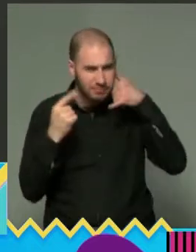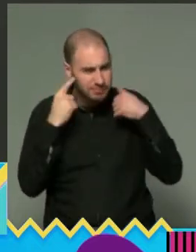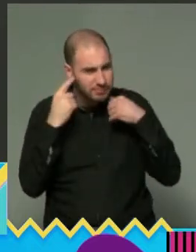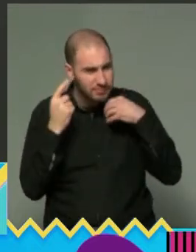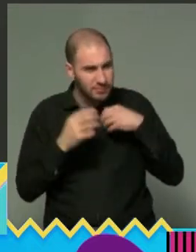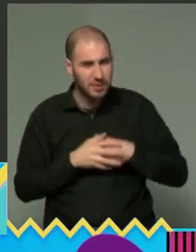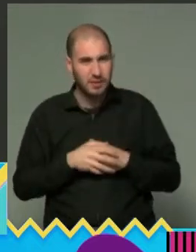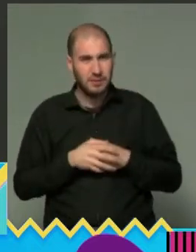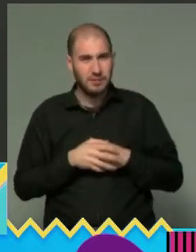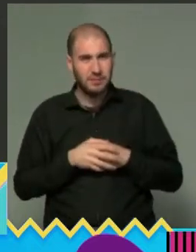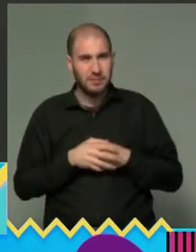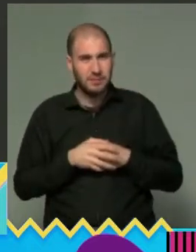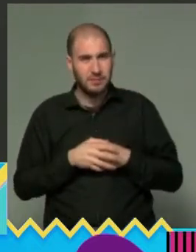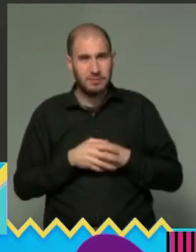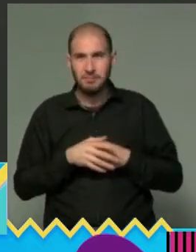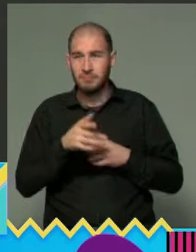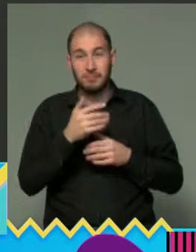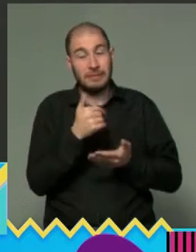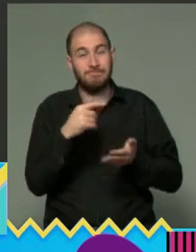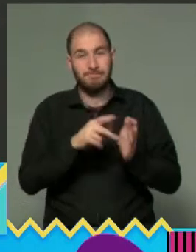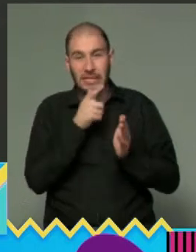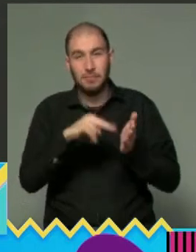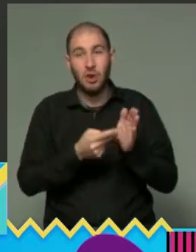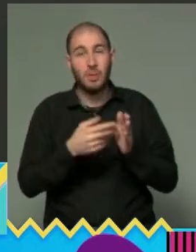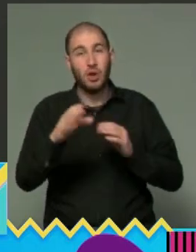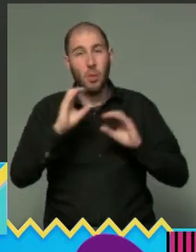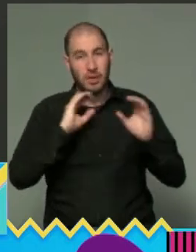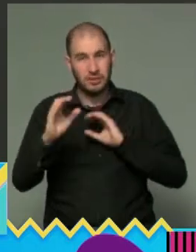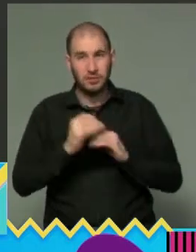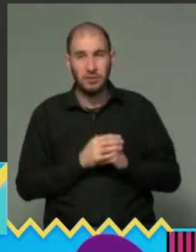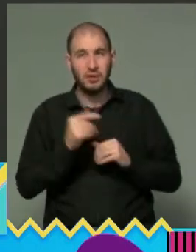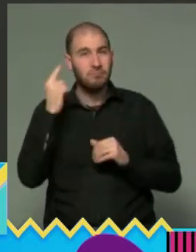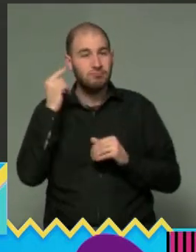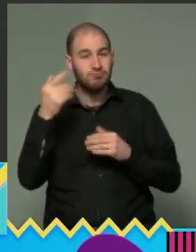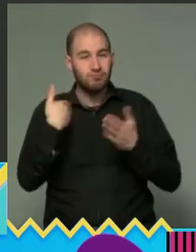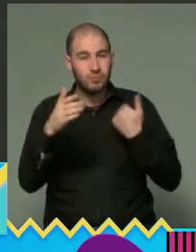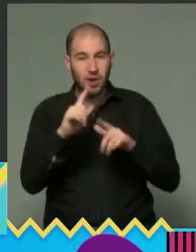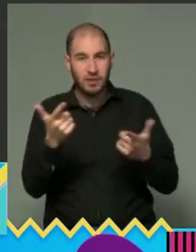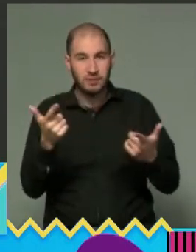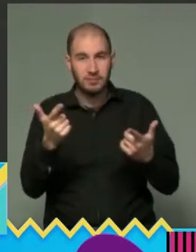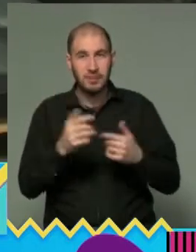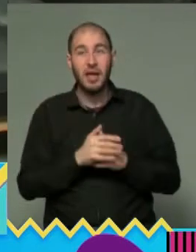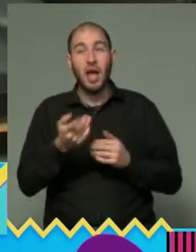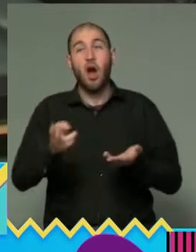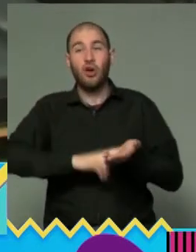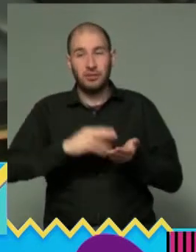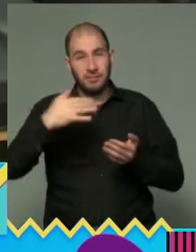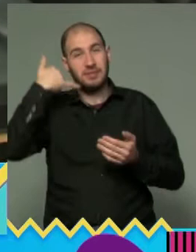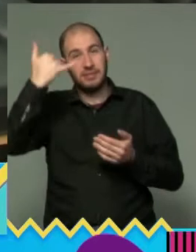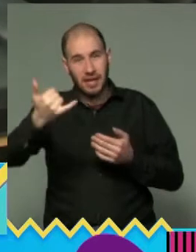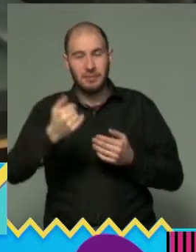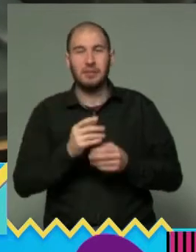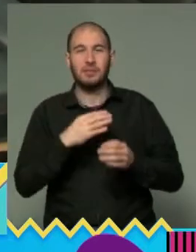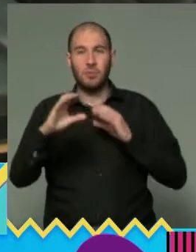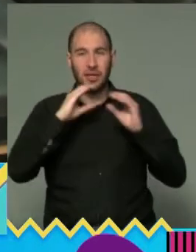escuchás? Bueno, estamos teniendo problemas con la comunicación, no nos escuchamos. Bueno, vamos a intentar retomar